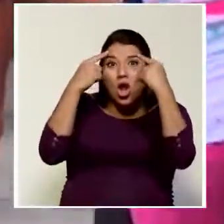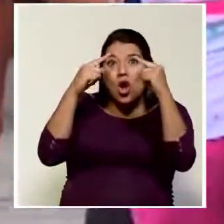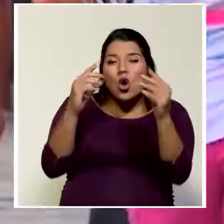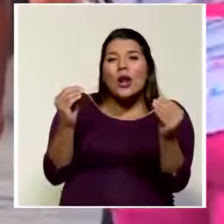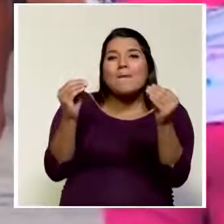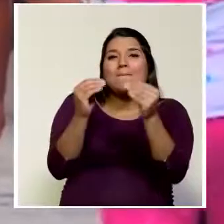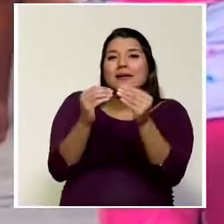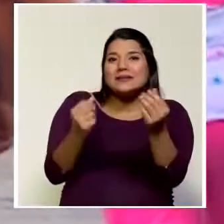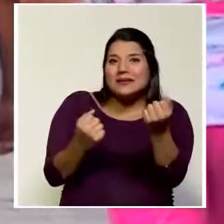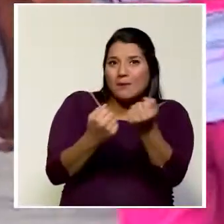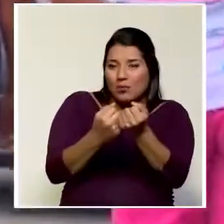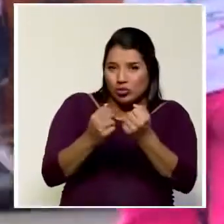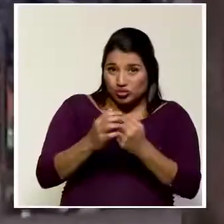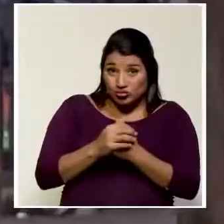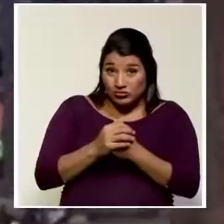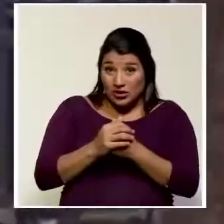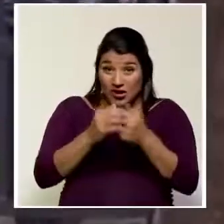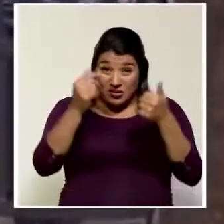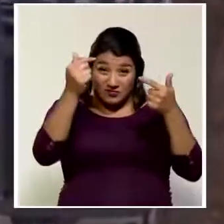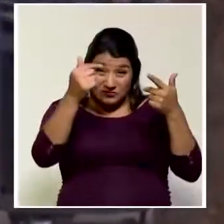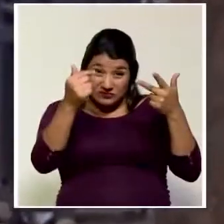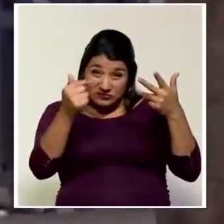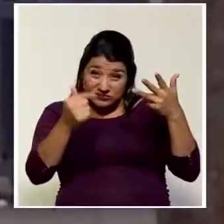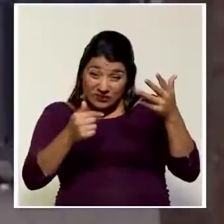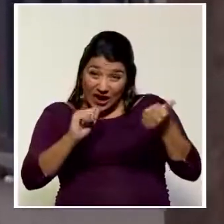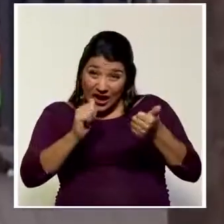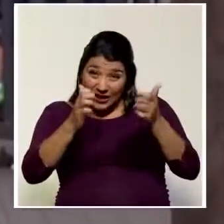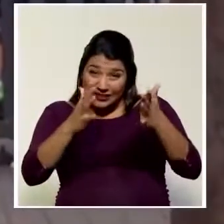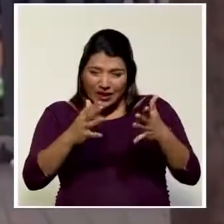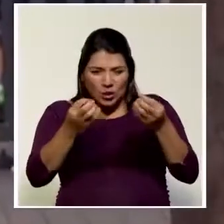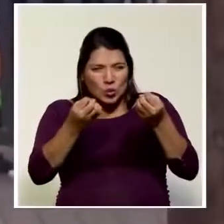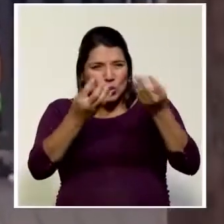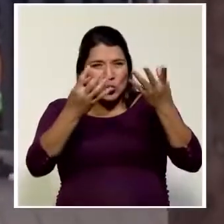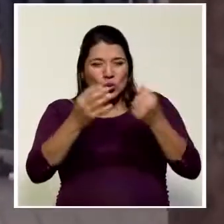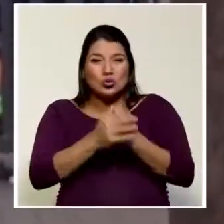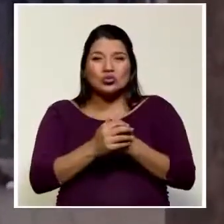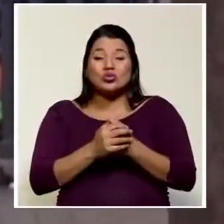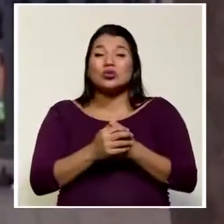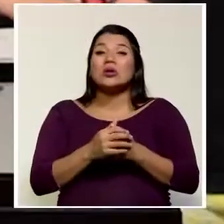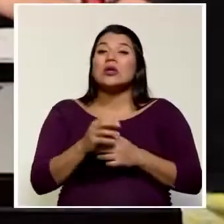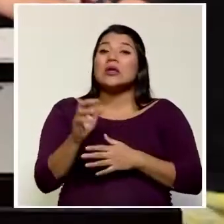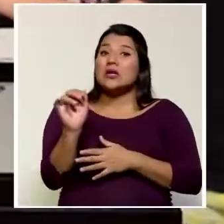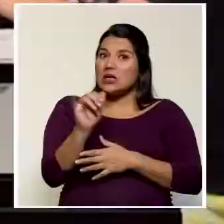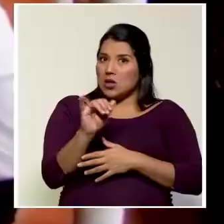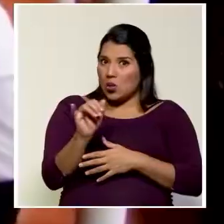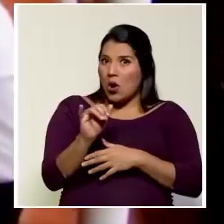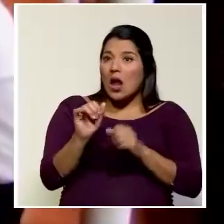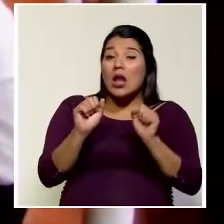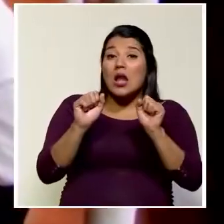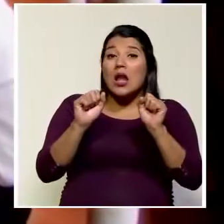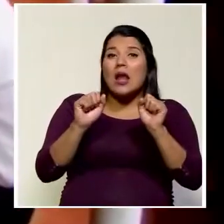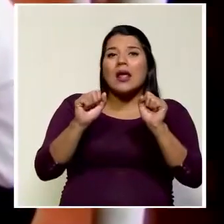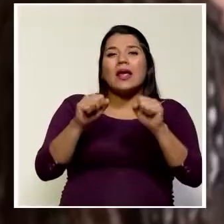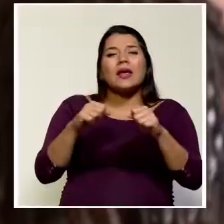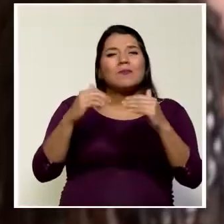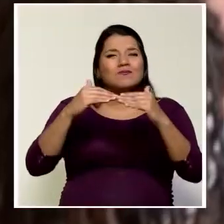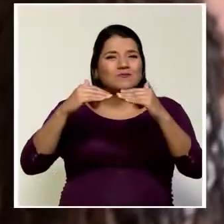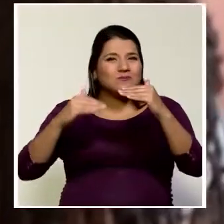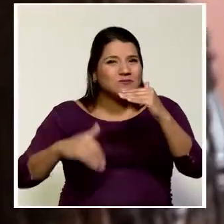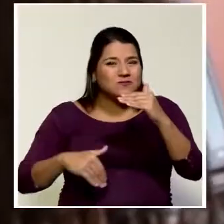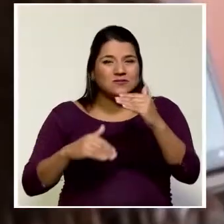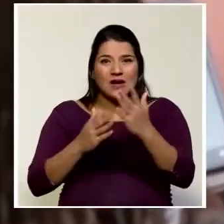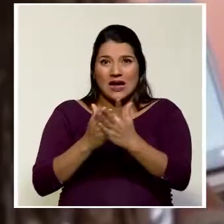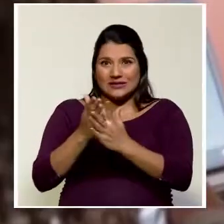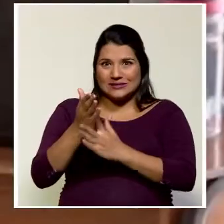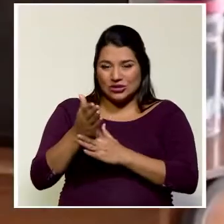temas electorales es amplio y no excluye las pensiones, la solución de la brecha en la educación y la conectividad, además